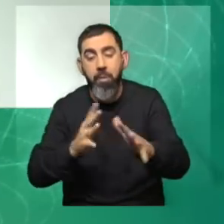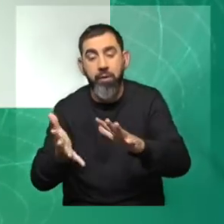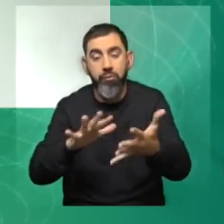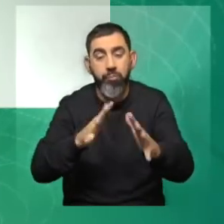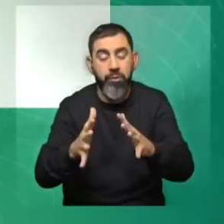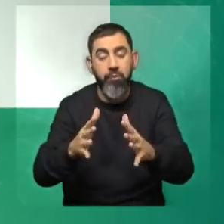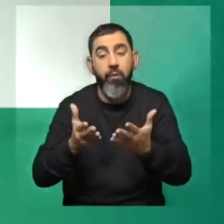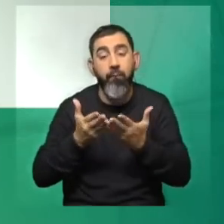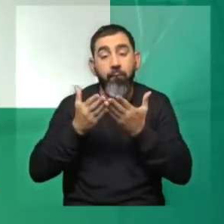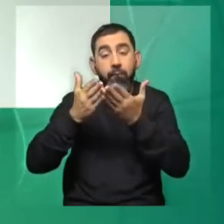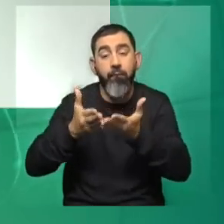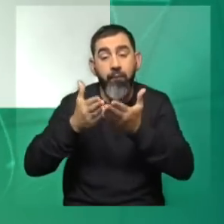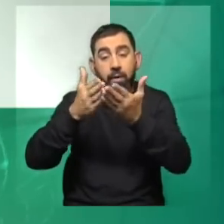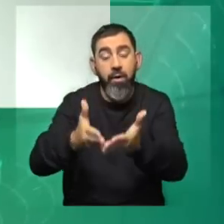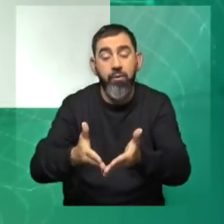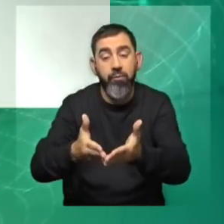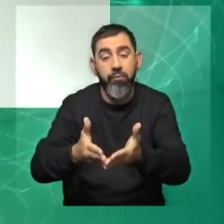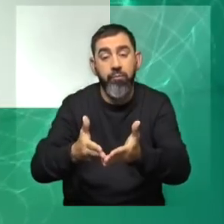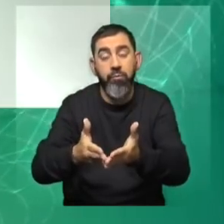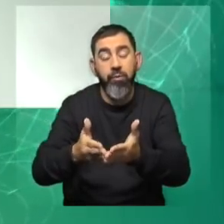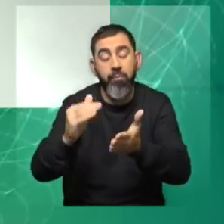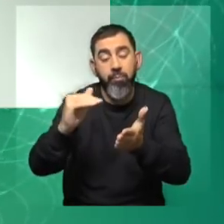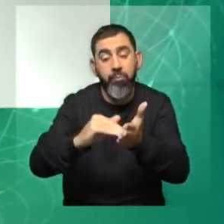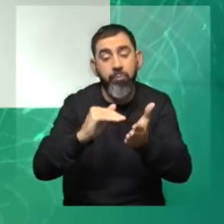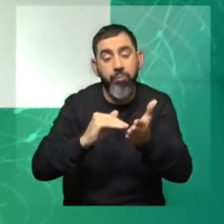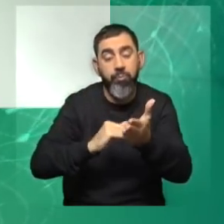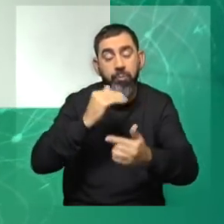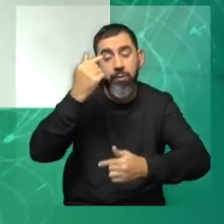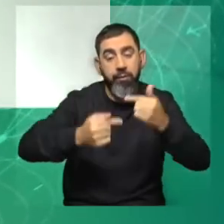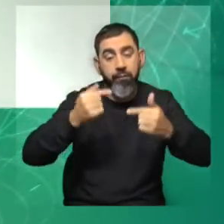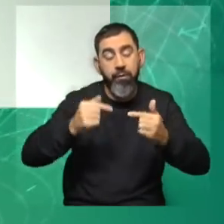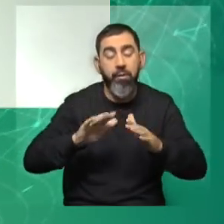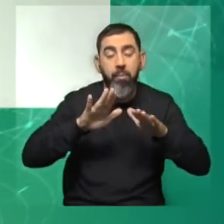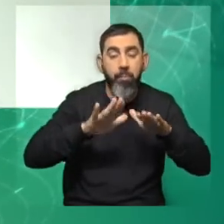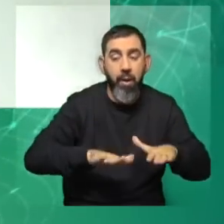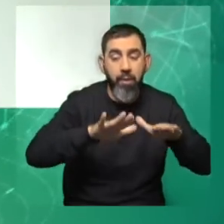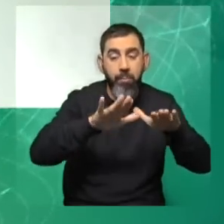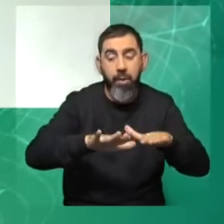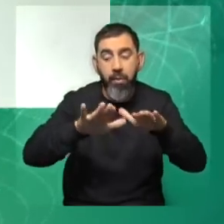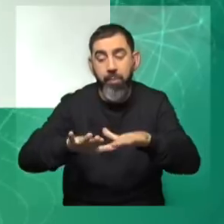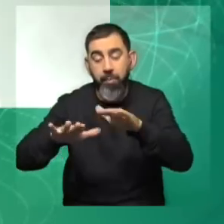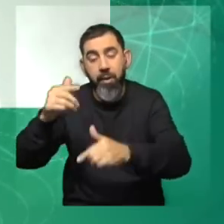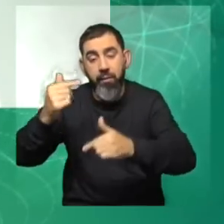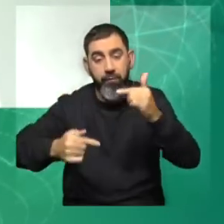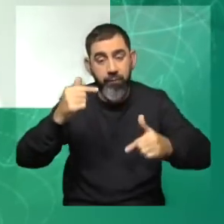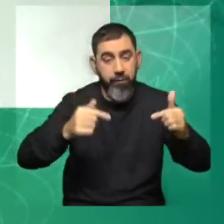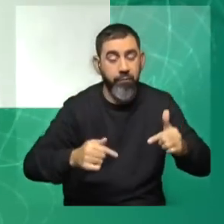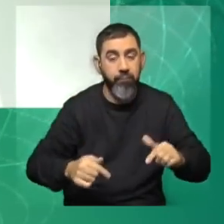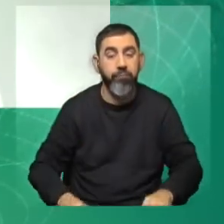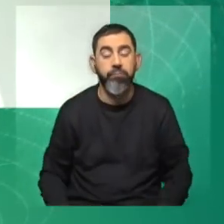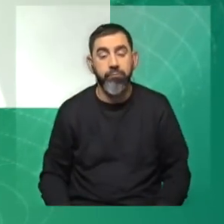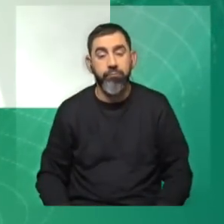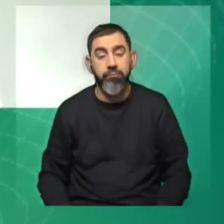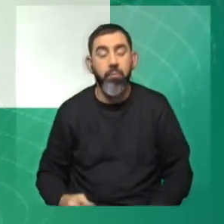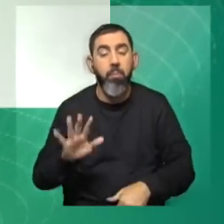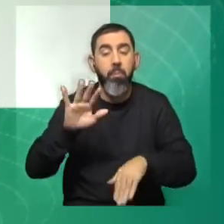o sea son barcos que vienen tocando varios puertos en una bueno en un tiempo de tránsito